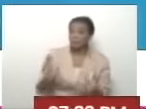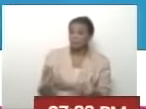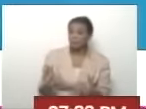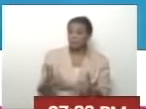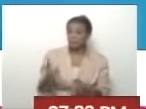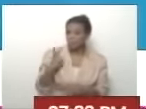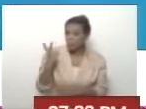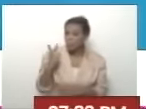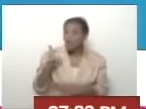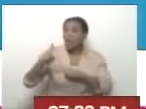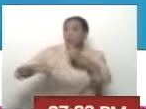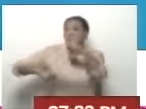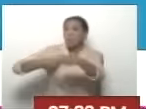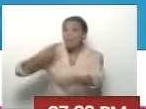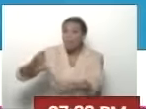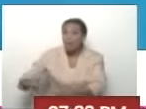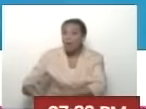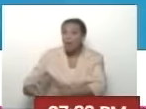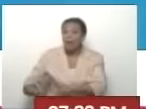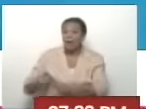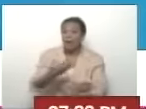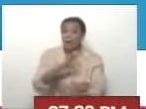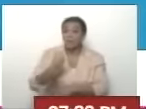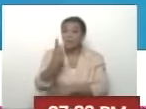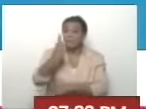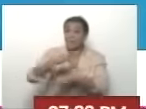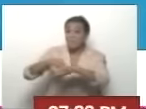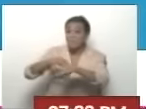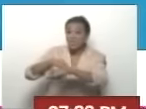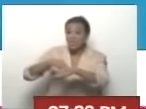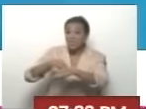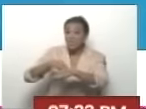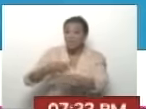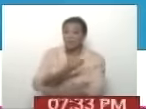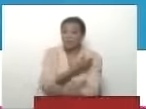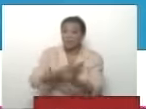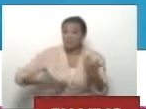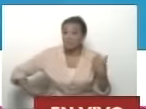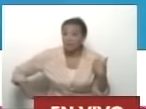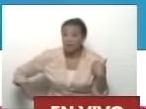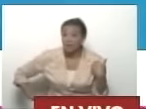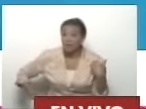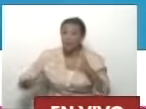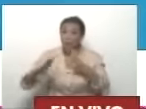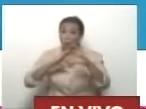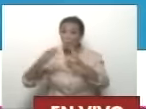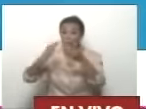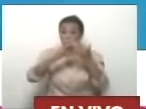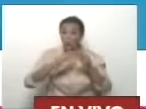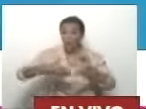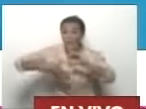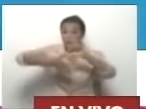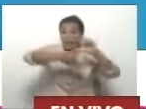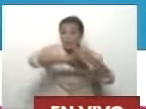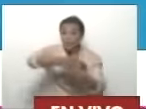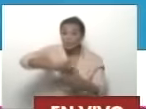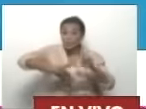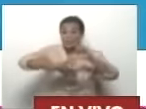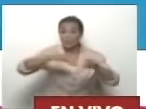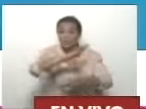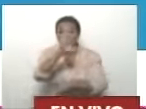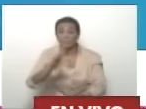Y luego conversé, me llamó el primer ministro Raúl González, que es el presidente de la Comunidad de Estados Latinoamericanos y Caribeños,